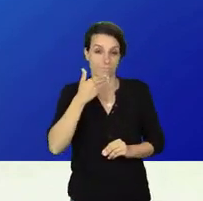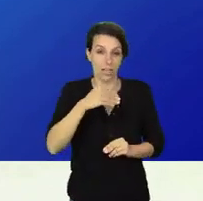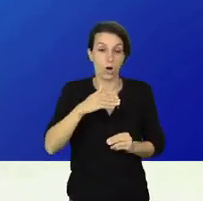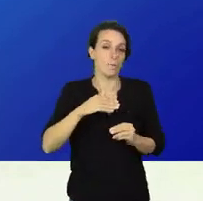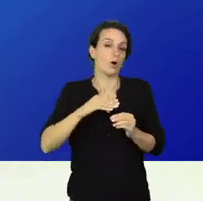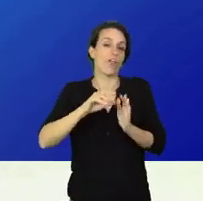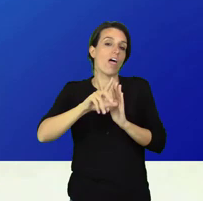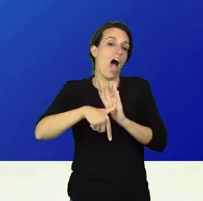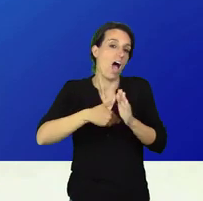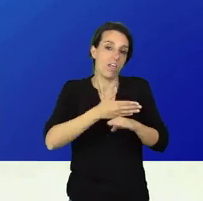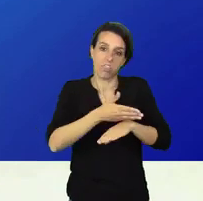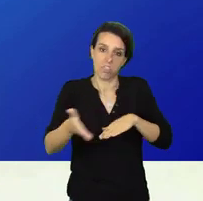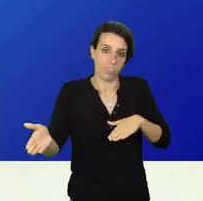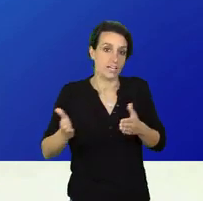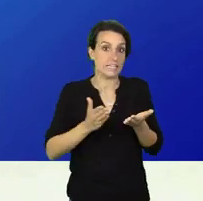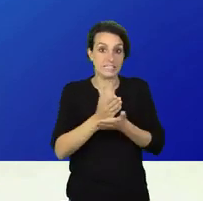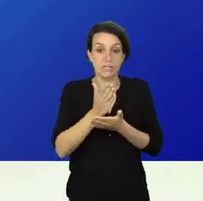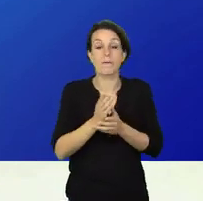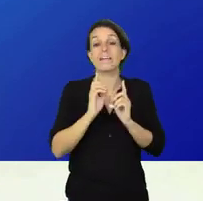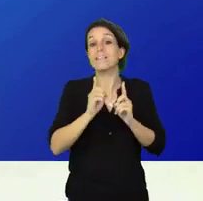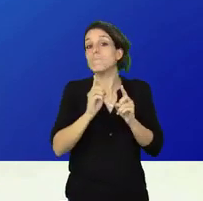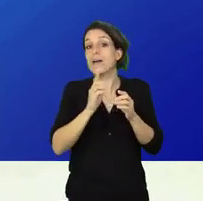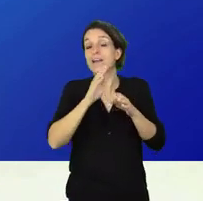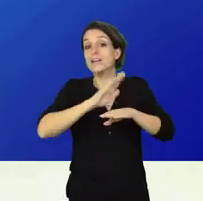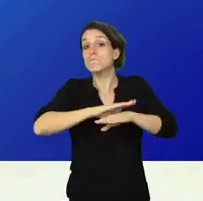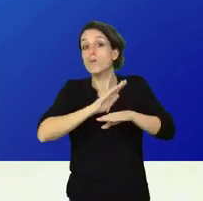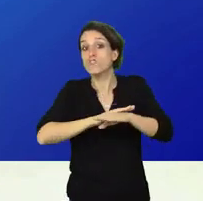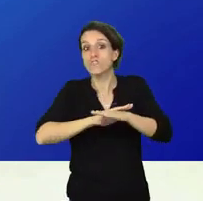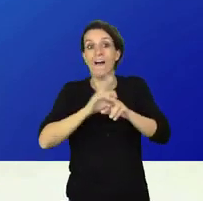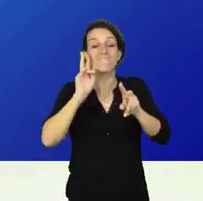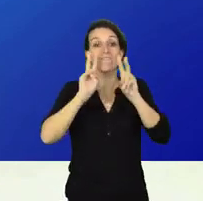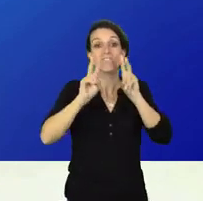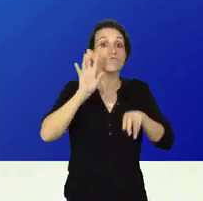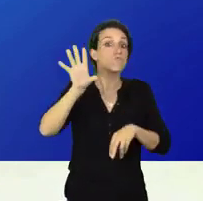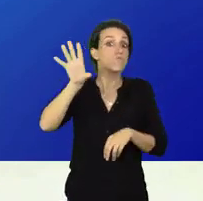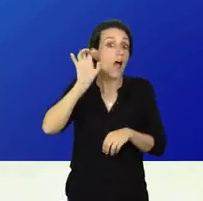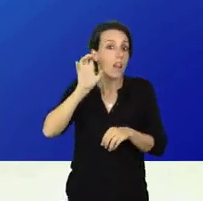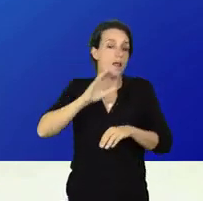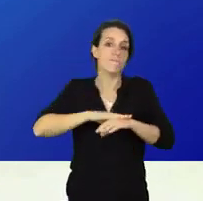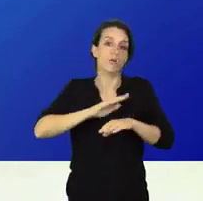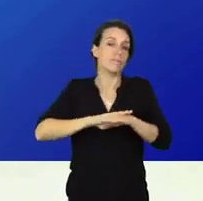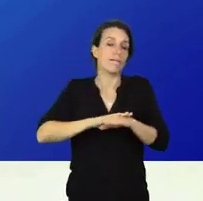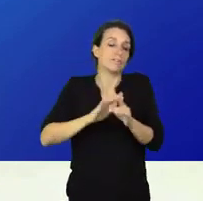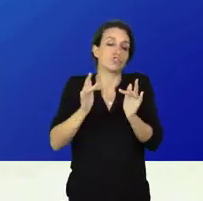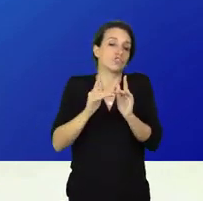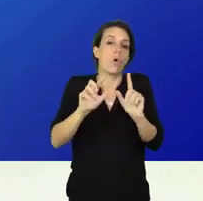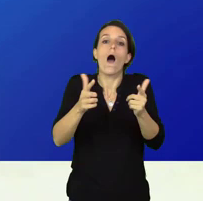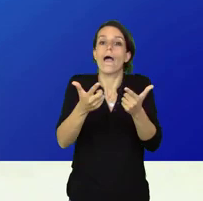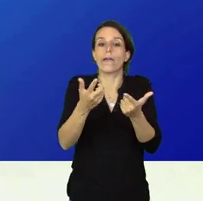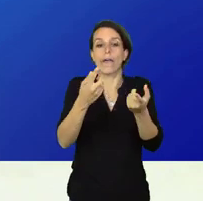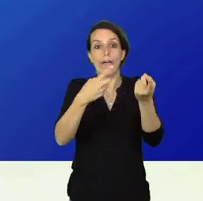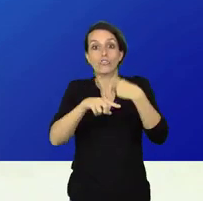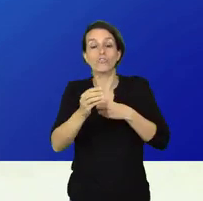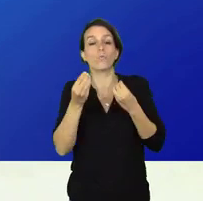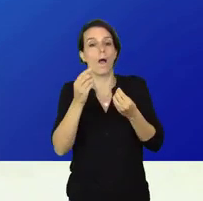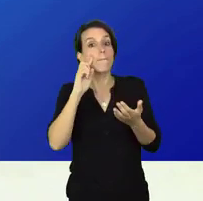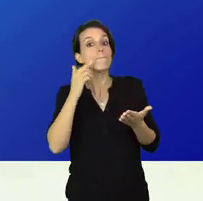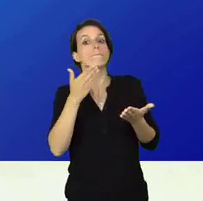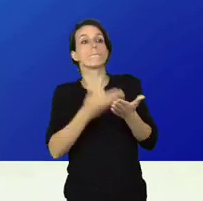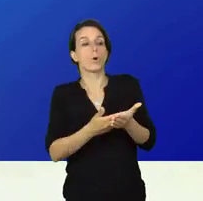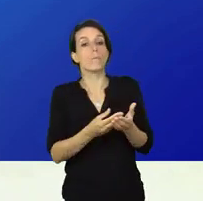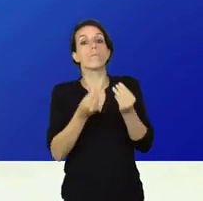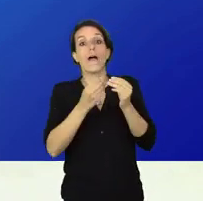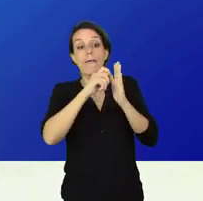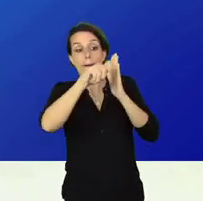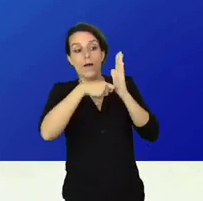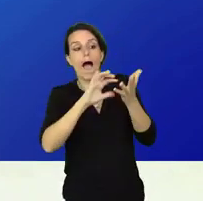usuarios finales de esas películas adaptadas, incluso los realizadores audiovisuales que pierden un poco de contacto con eso. Entonces, la